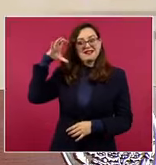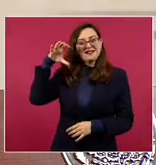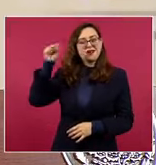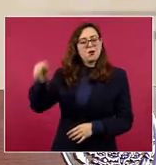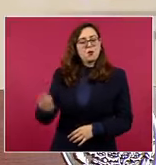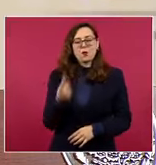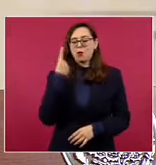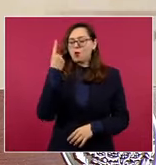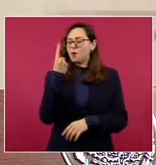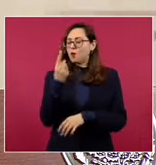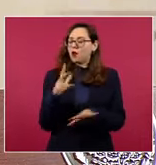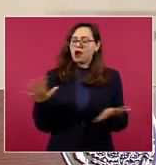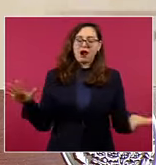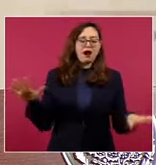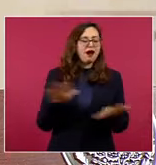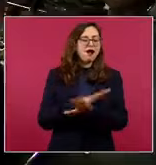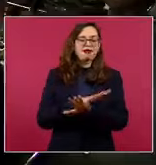que